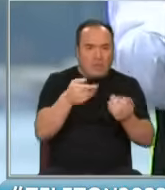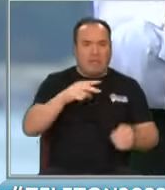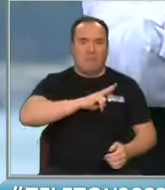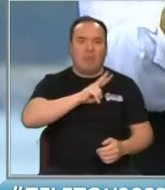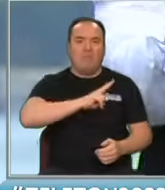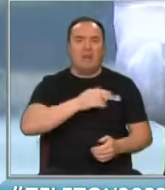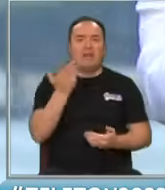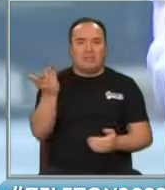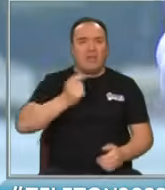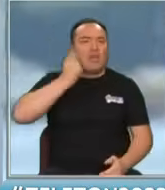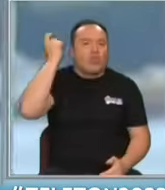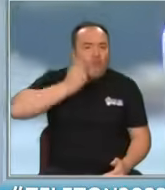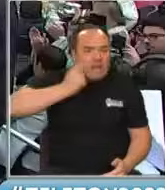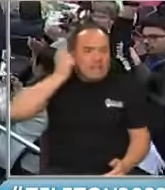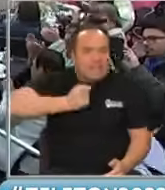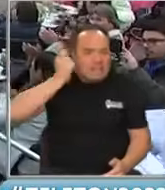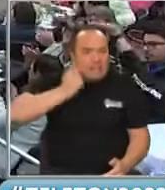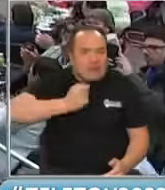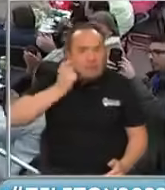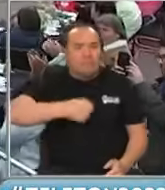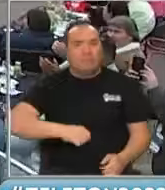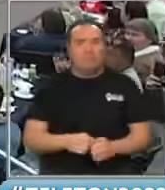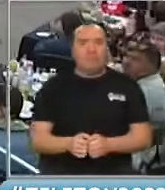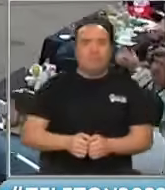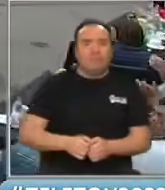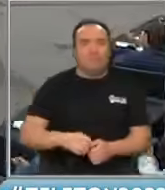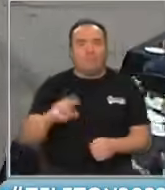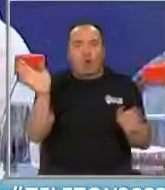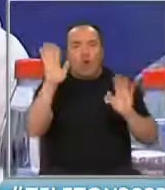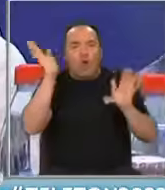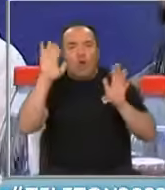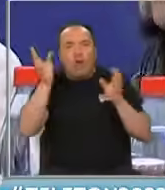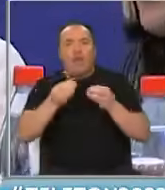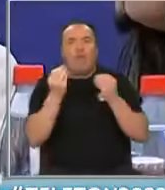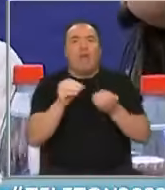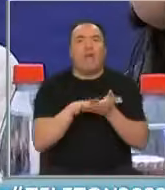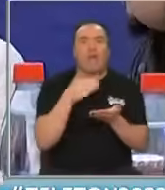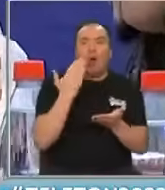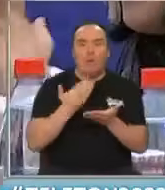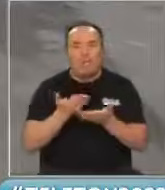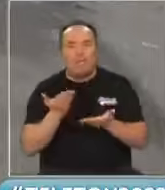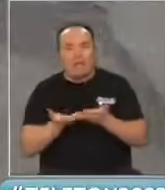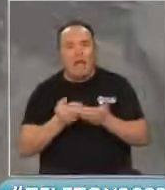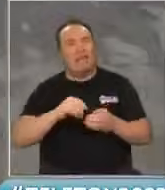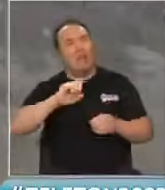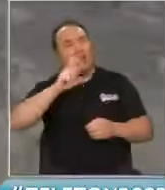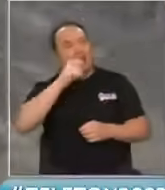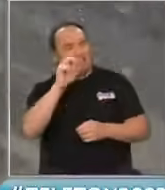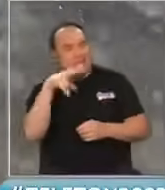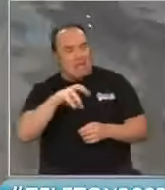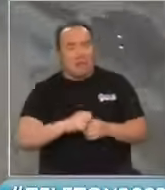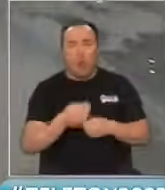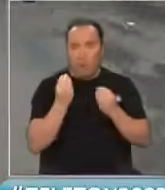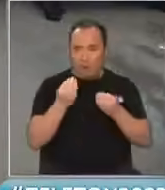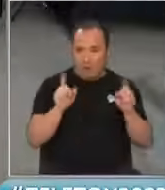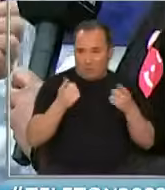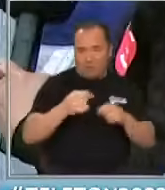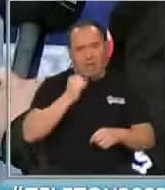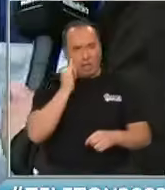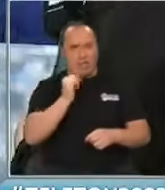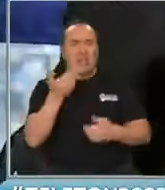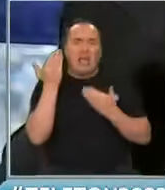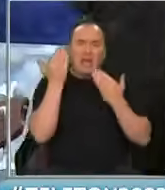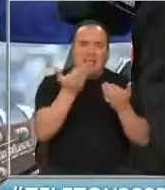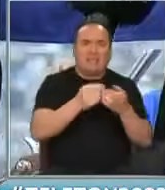Valparaíso a Don Francisco. ¡Hola, buena, buena! ¿Qué tal, Diego Costa? Buena la banda que le tenemos. Ahí está la banda